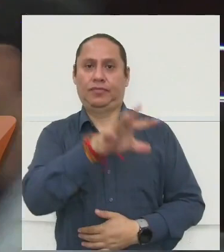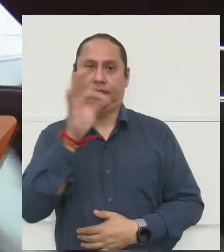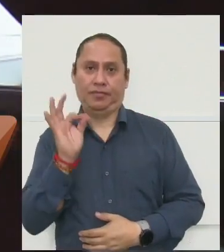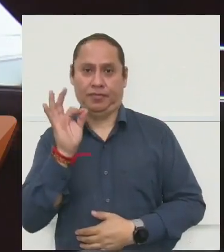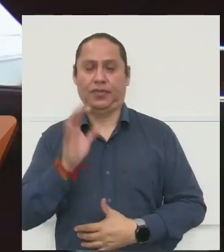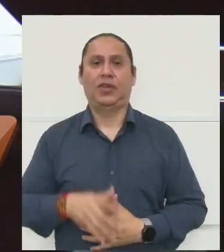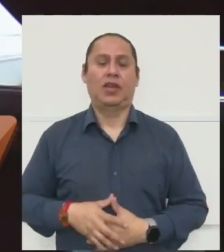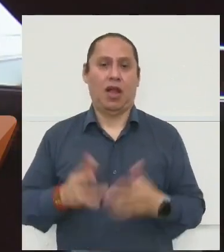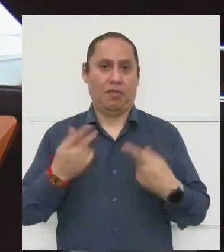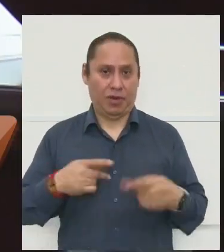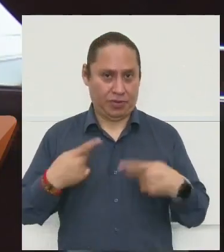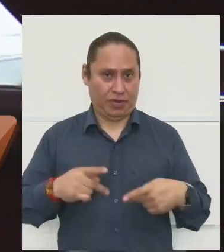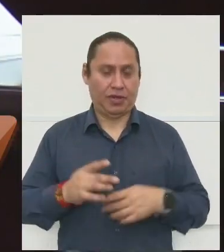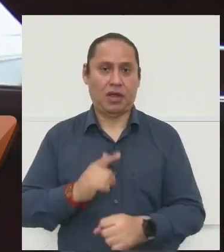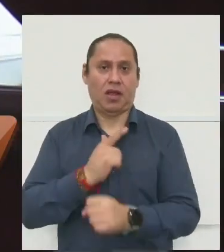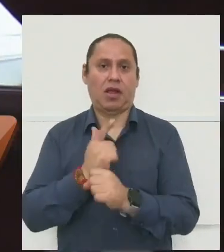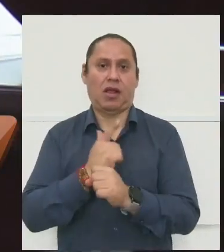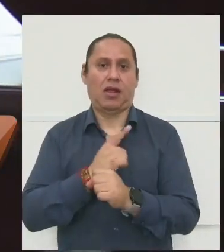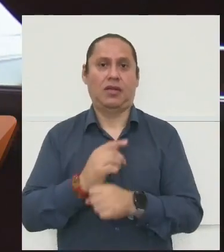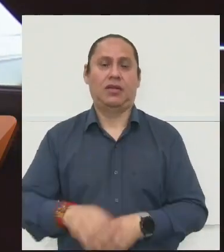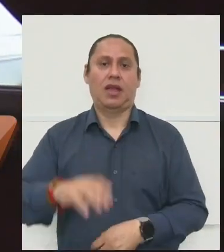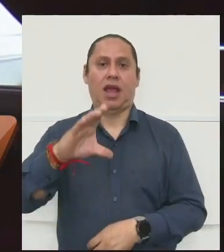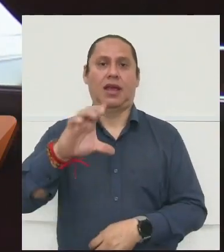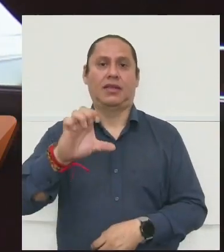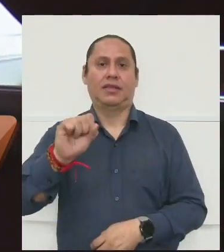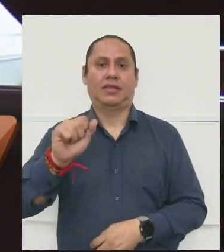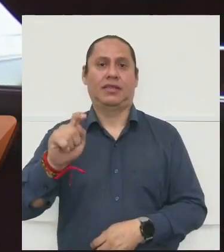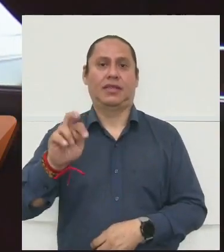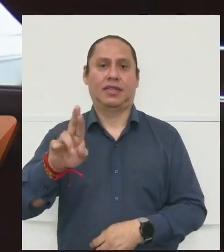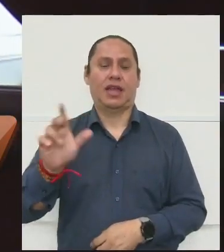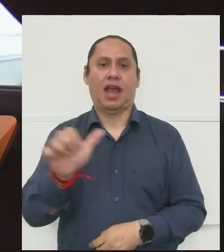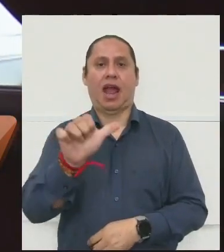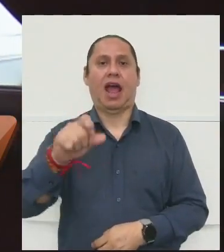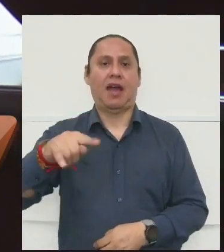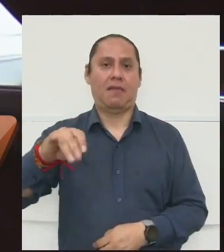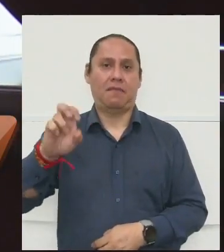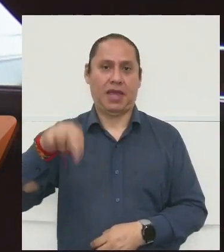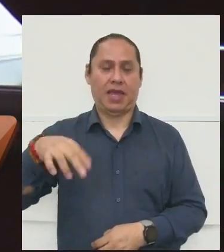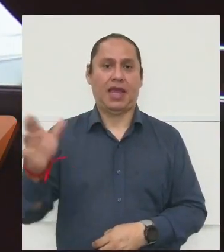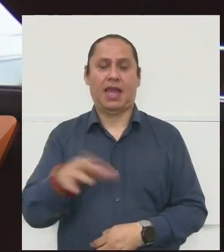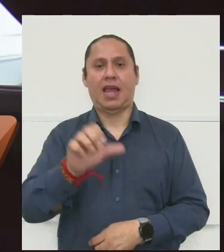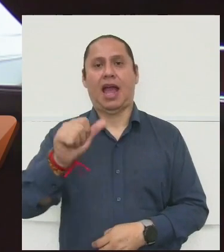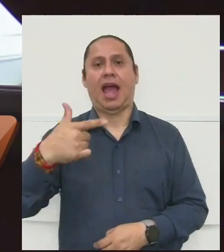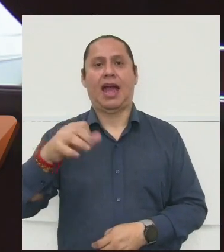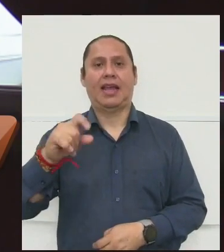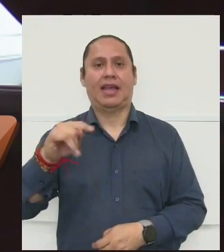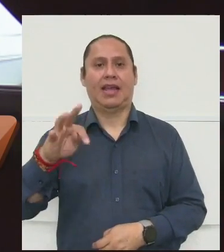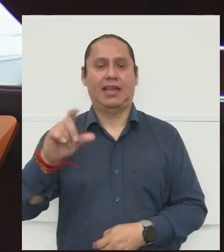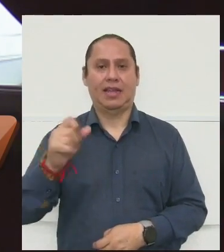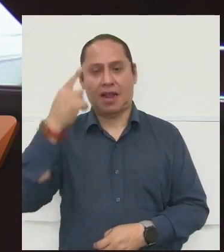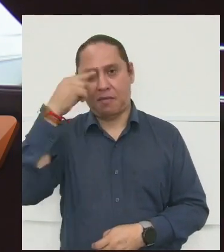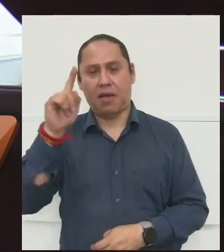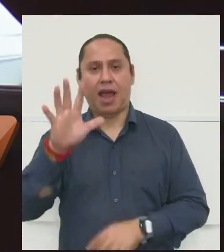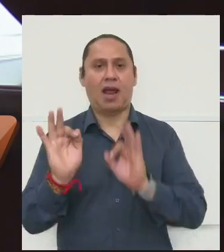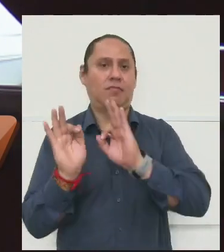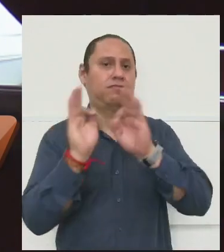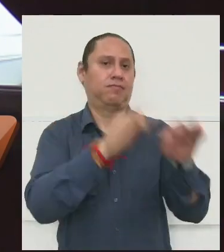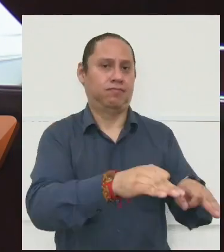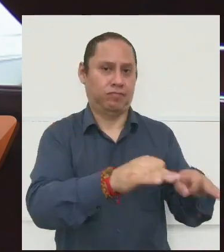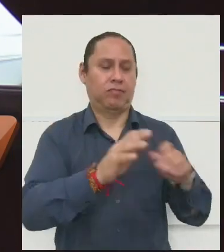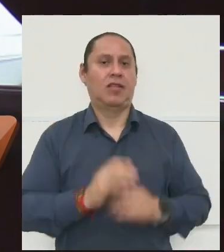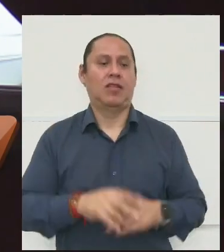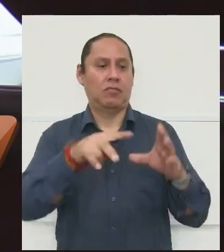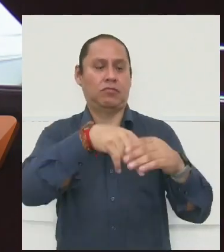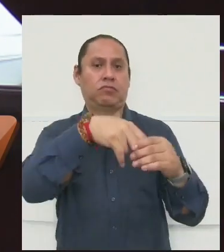regional colegiada al licenciado César amín Aguilar Tejada con el objeto de cubrir una de las